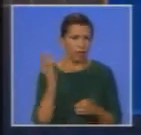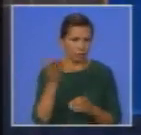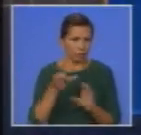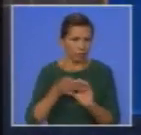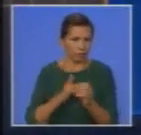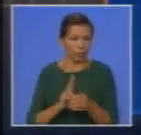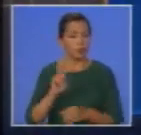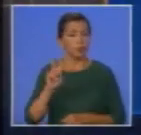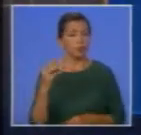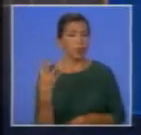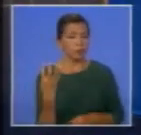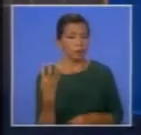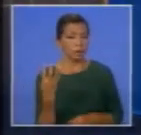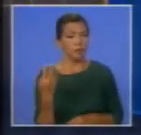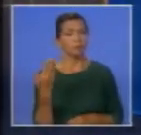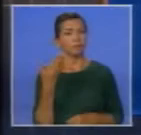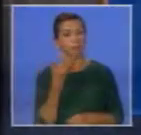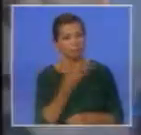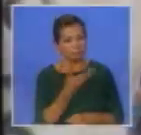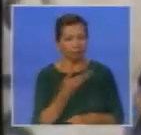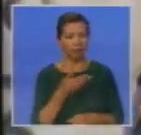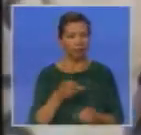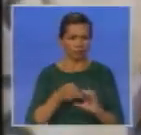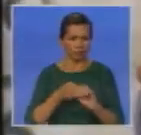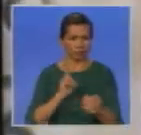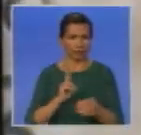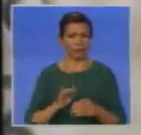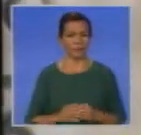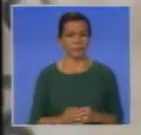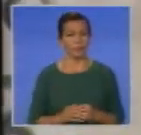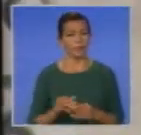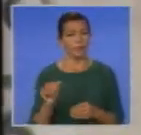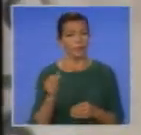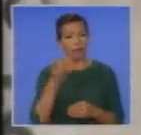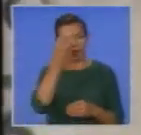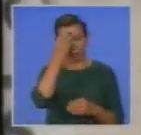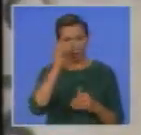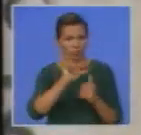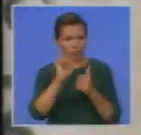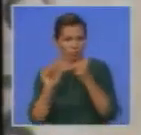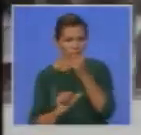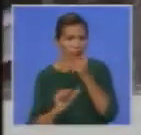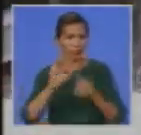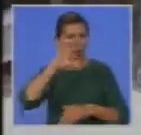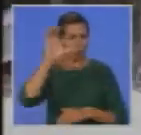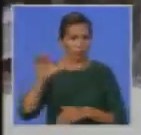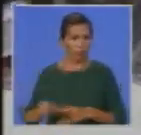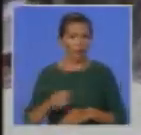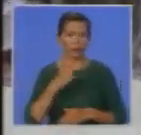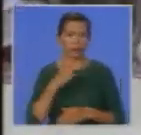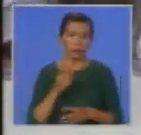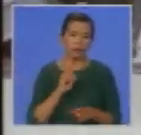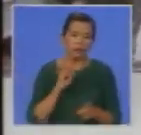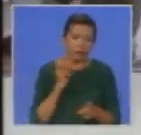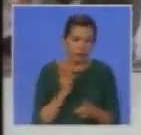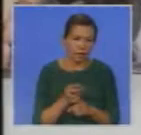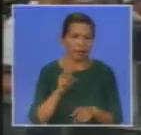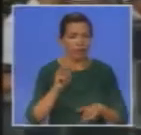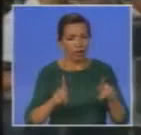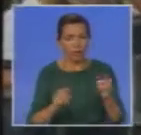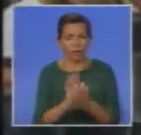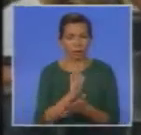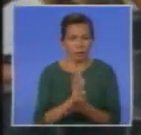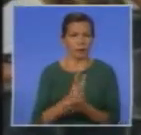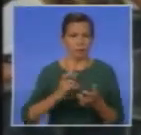2014, 4.231. La subsecretaria de Educación del Litoral admite que se presenten ciertos inconvenientes en locales